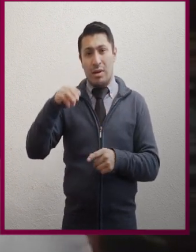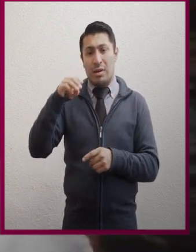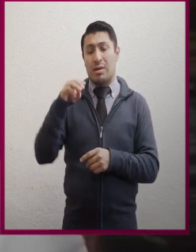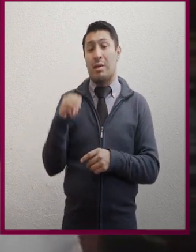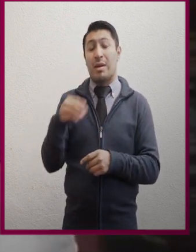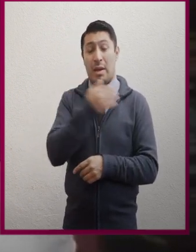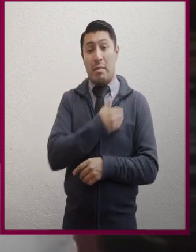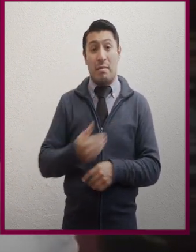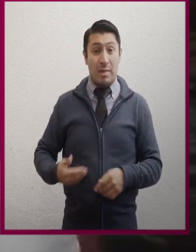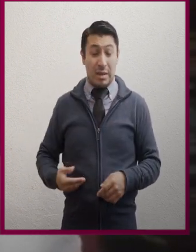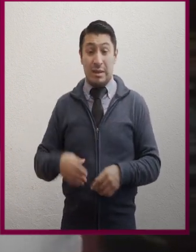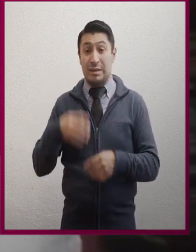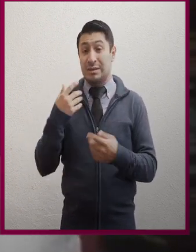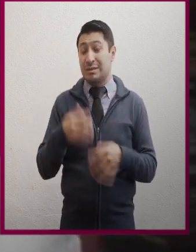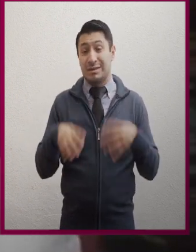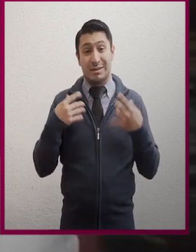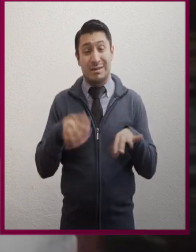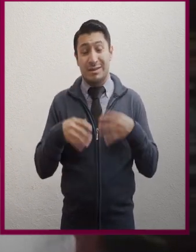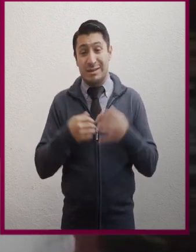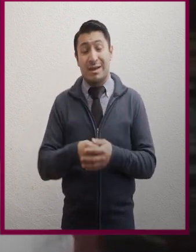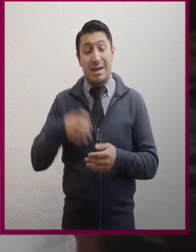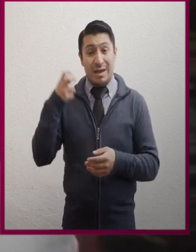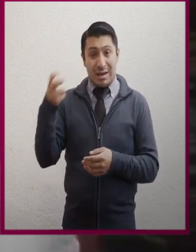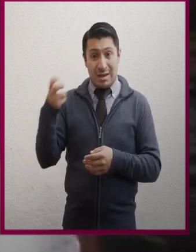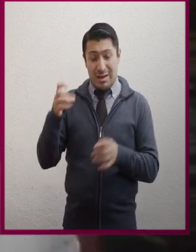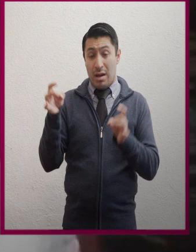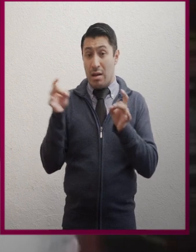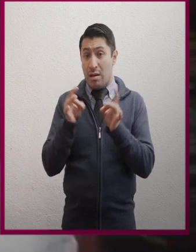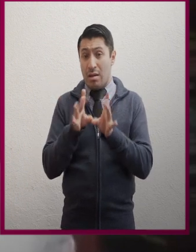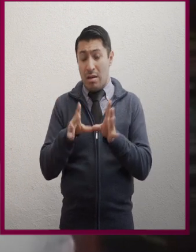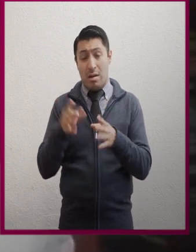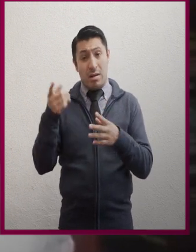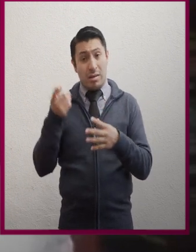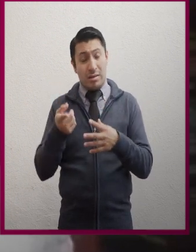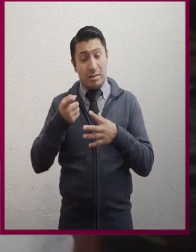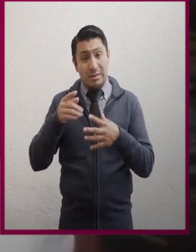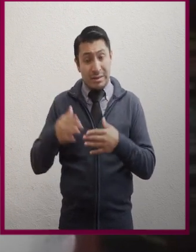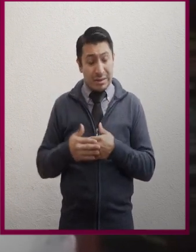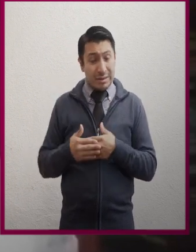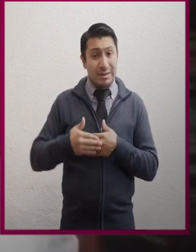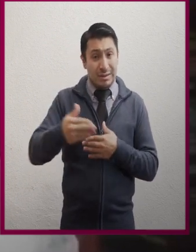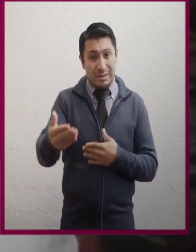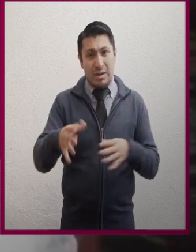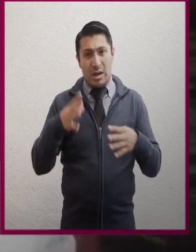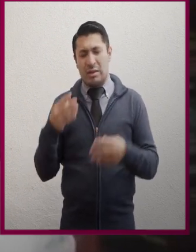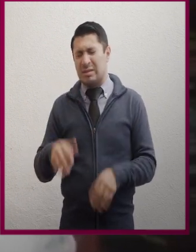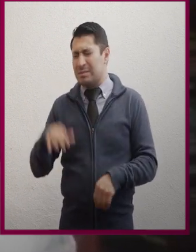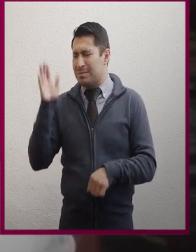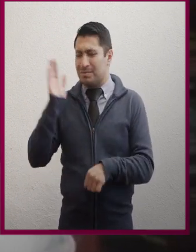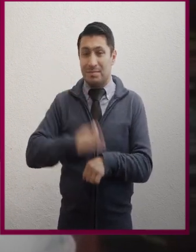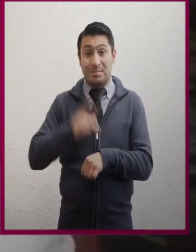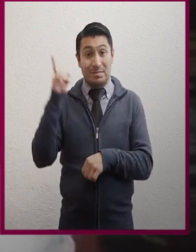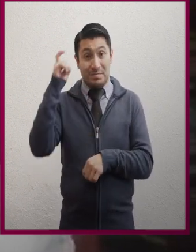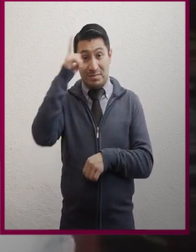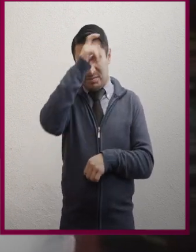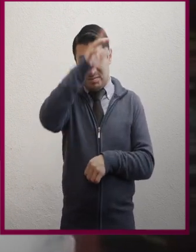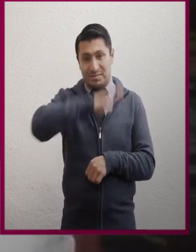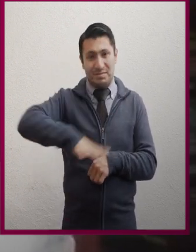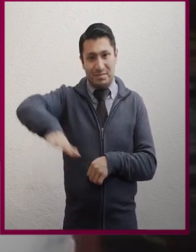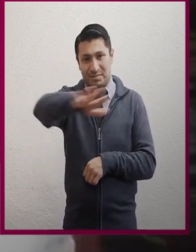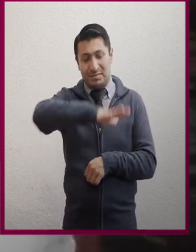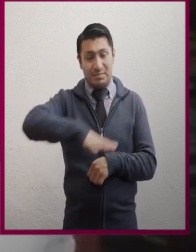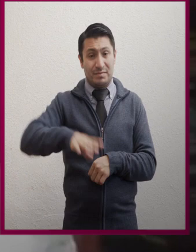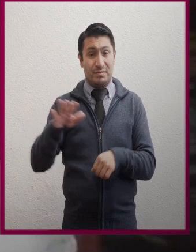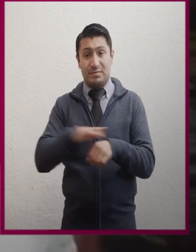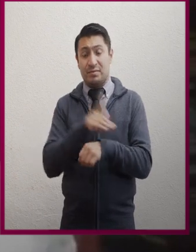asesinando a Muammar Gaddafi, y a partir de esta situación actualmente es mucho más porosa